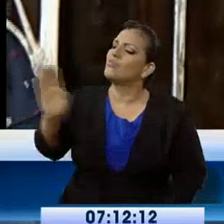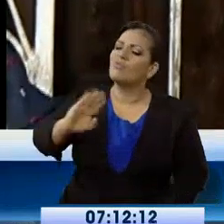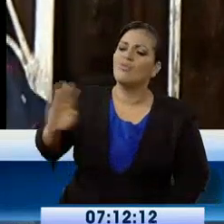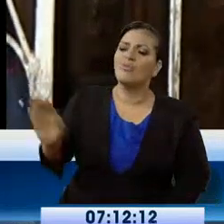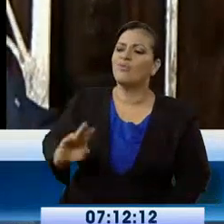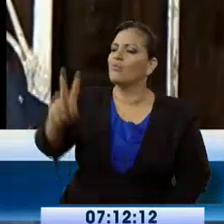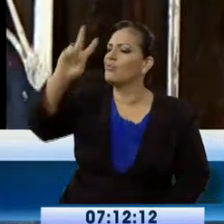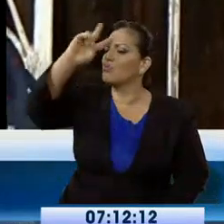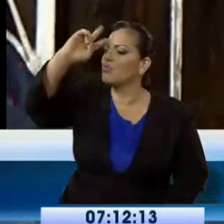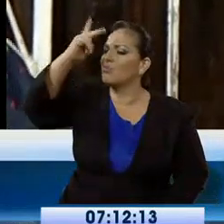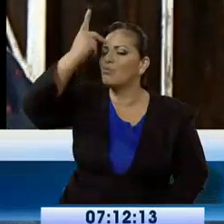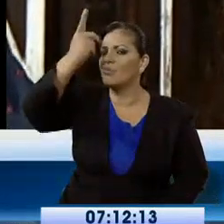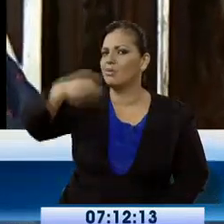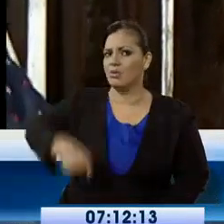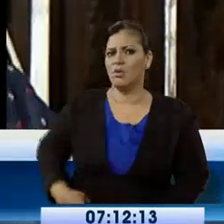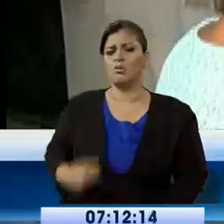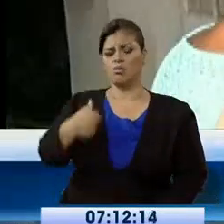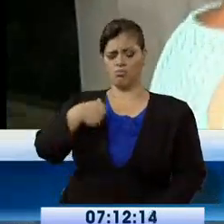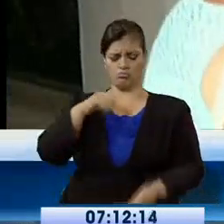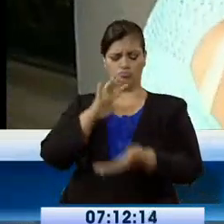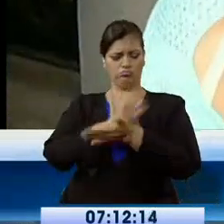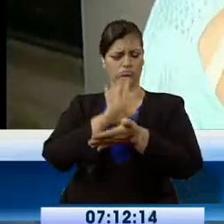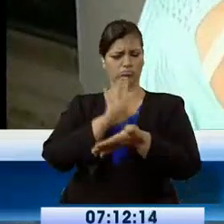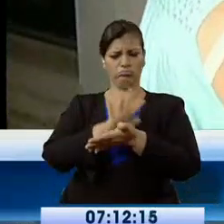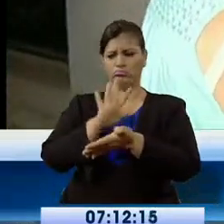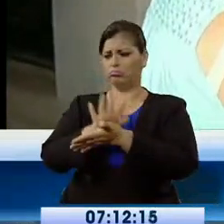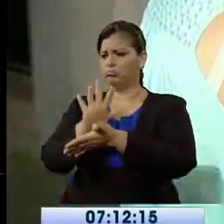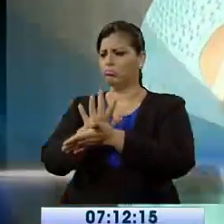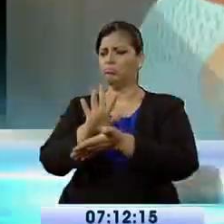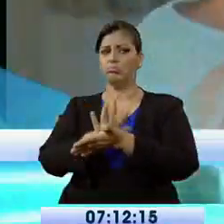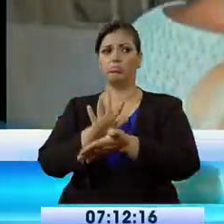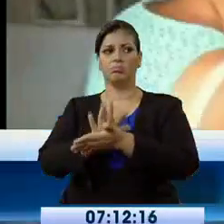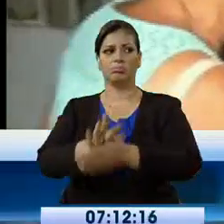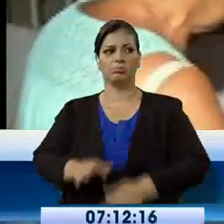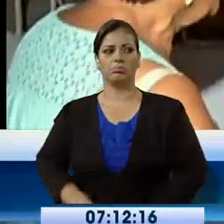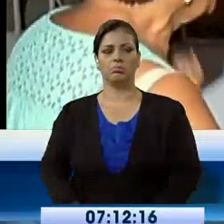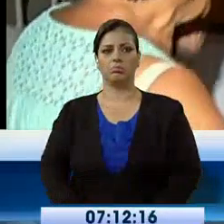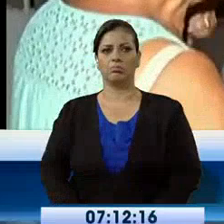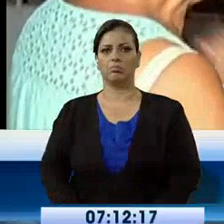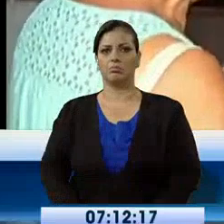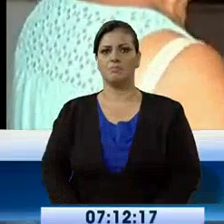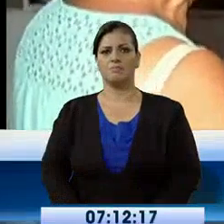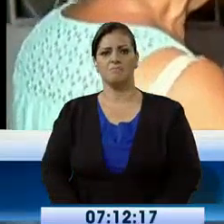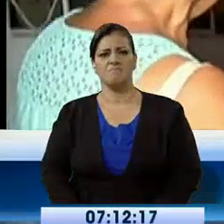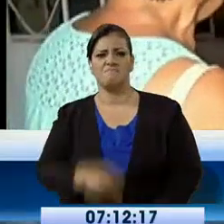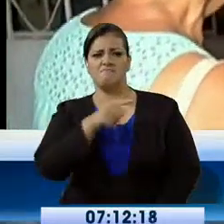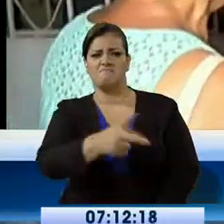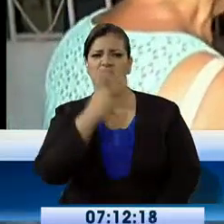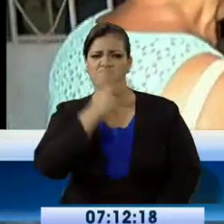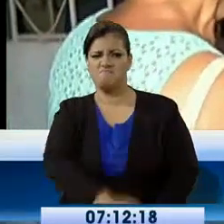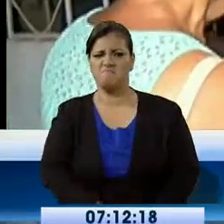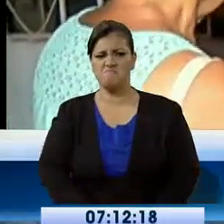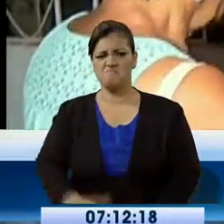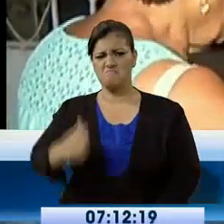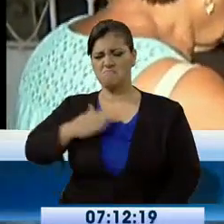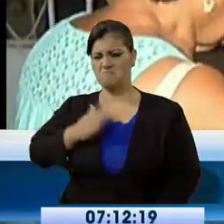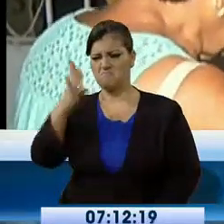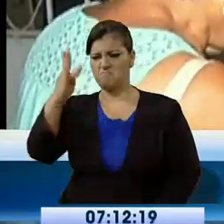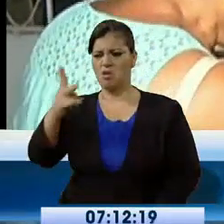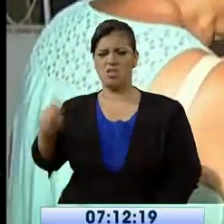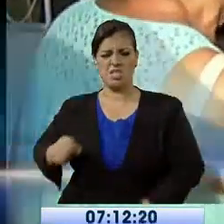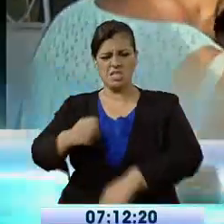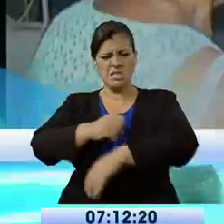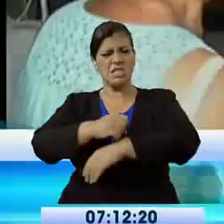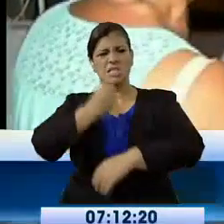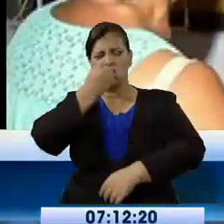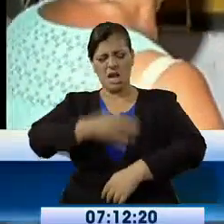yo soy una persona que no me meto con nadie. Mi esposo vino sangrando como estaba, vino y